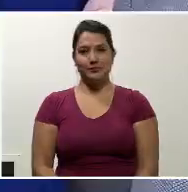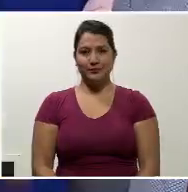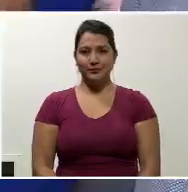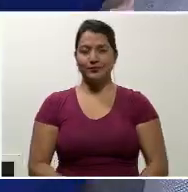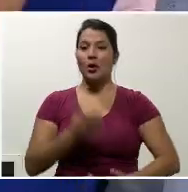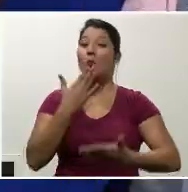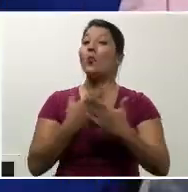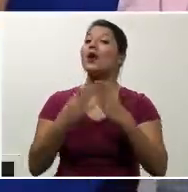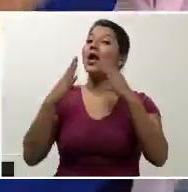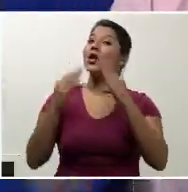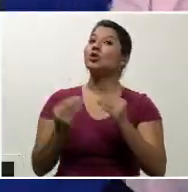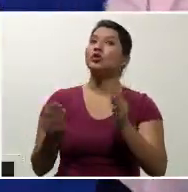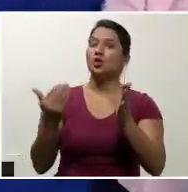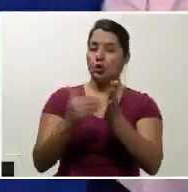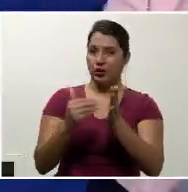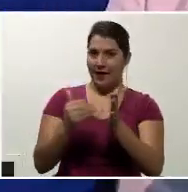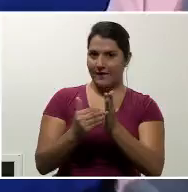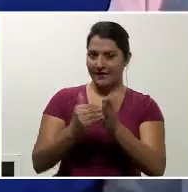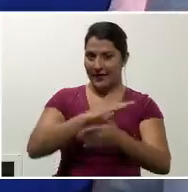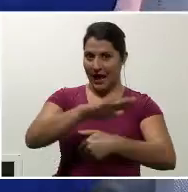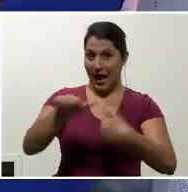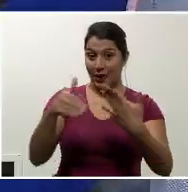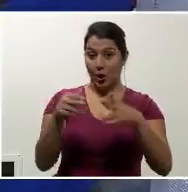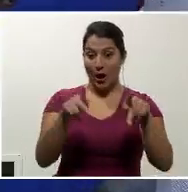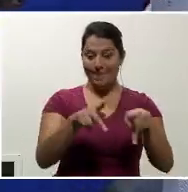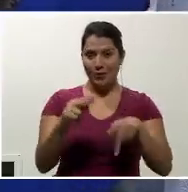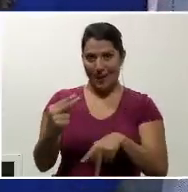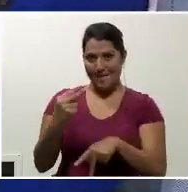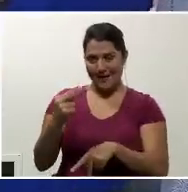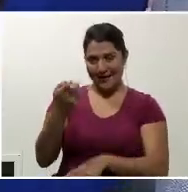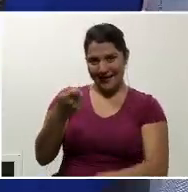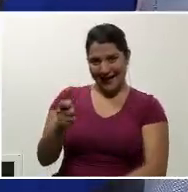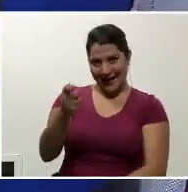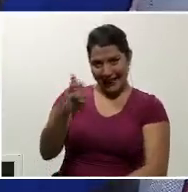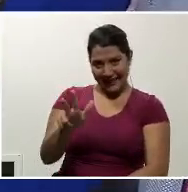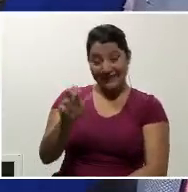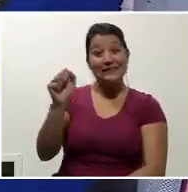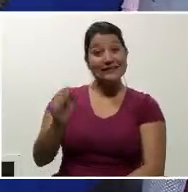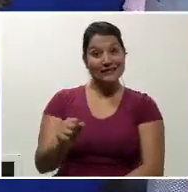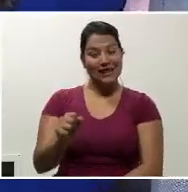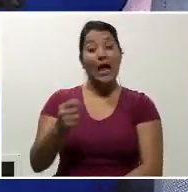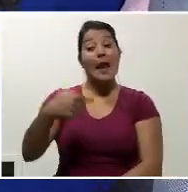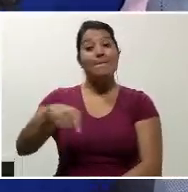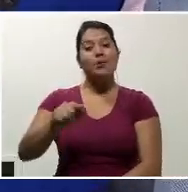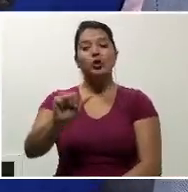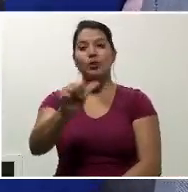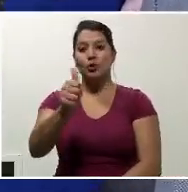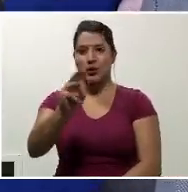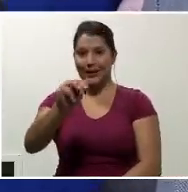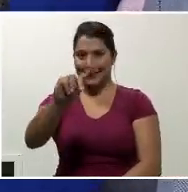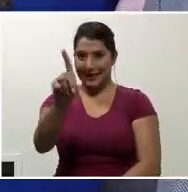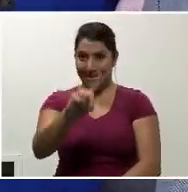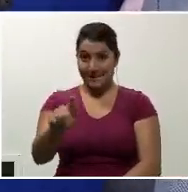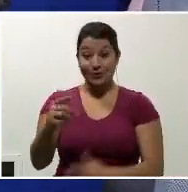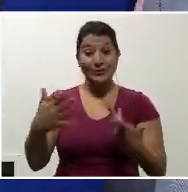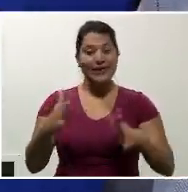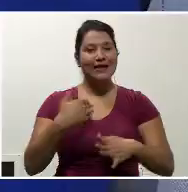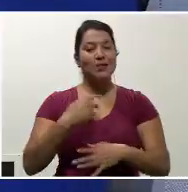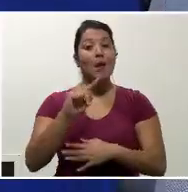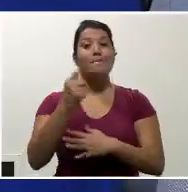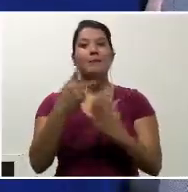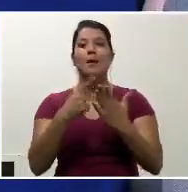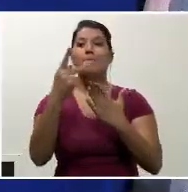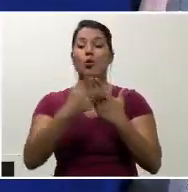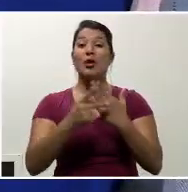Buenas noches nuevamente, Isel, y a todos los que nos siguen a través de Canal 13. Como usted lo dice, a partir del próximo 10 de marzo tendremos el primer reality